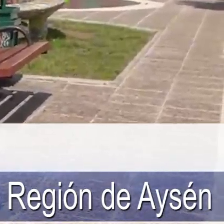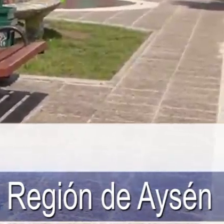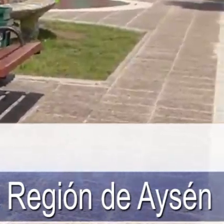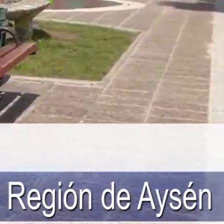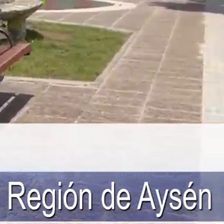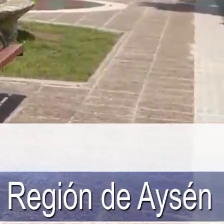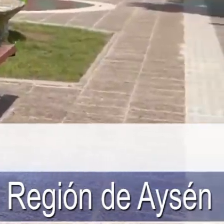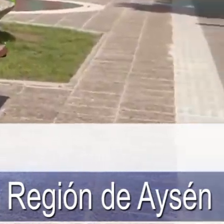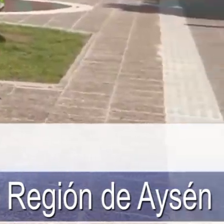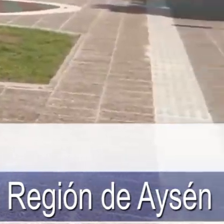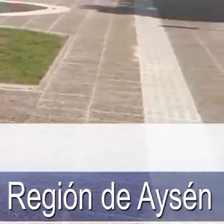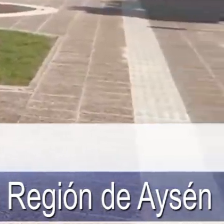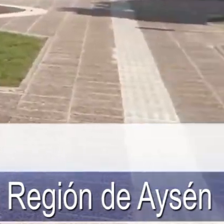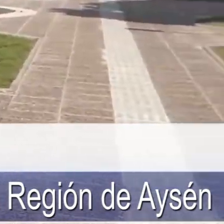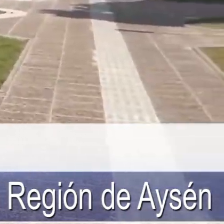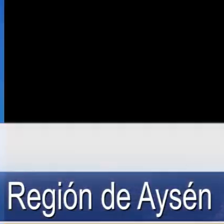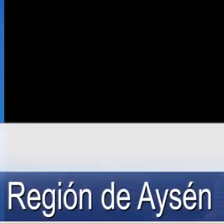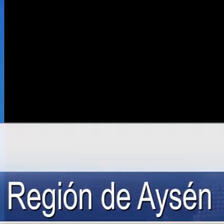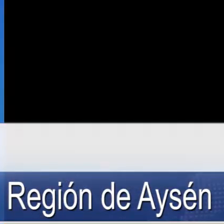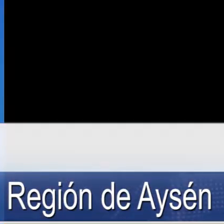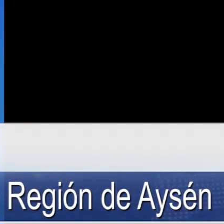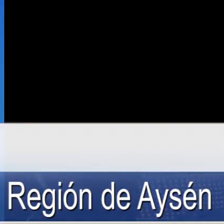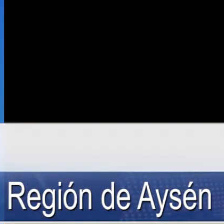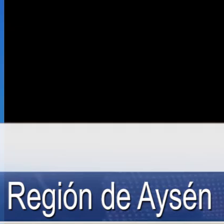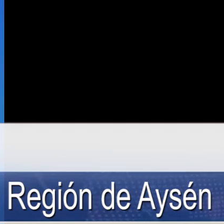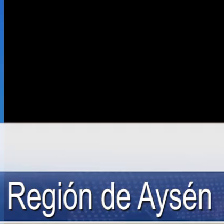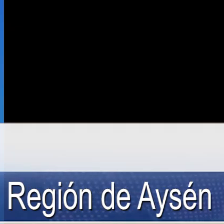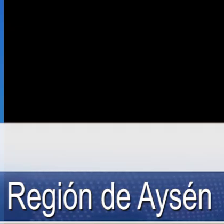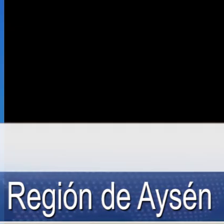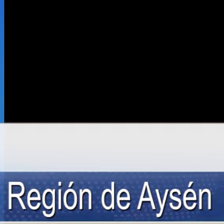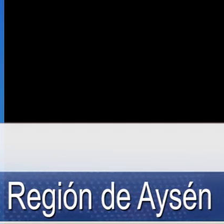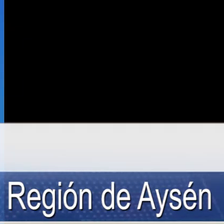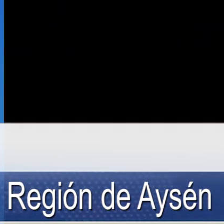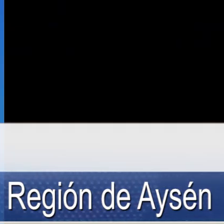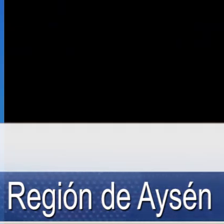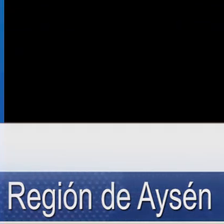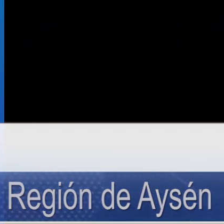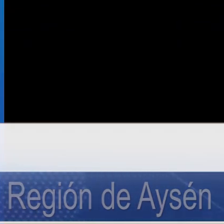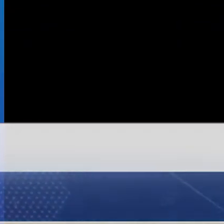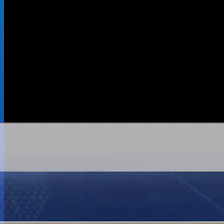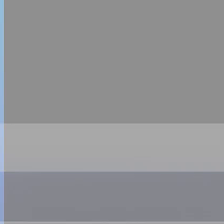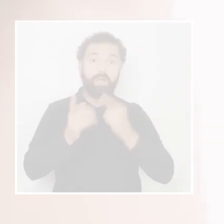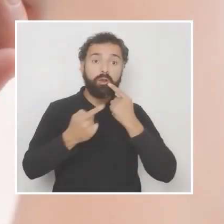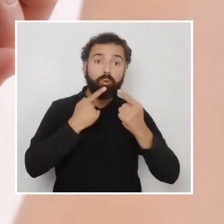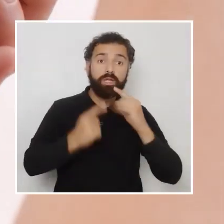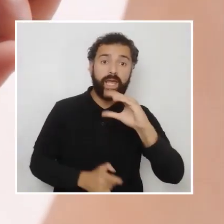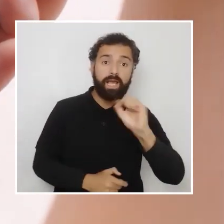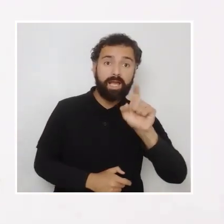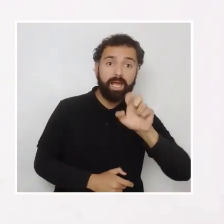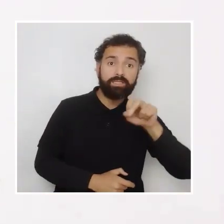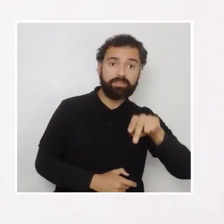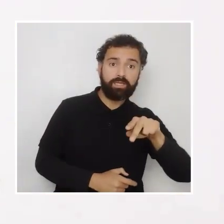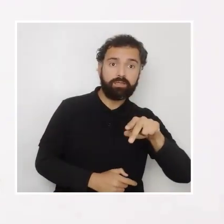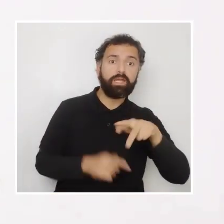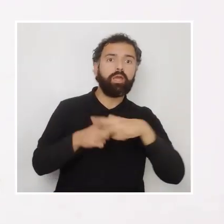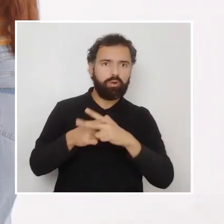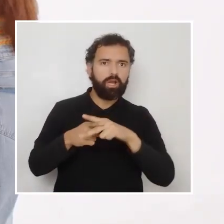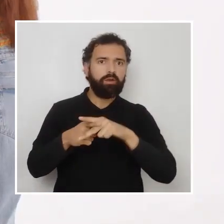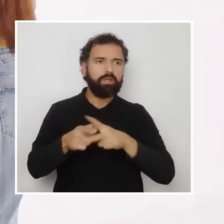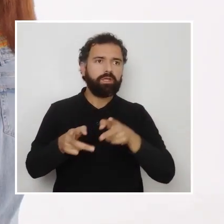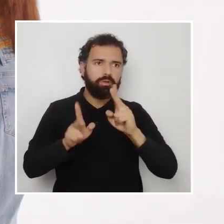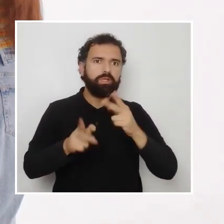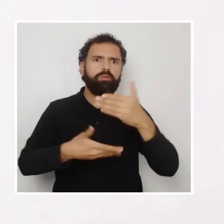del 2025, el 31 de enero. ¿Para qué nos sirve la encuesta CASEL? Para levantar información de nuestros hogares en materia de educación,